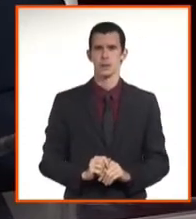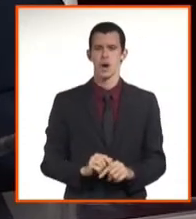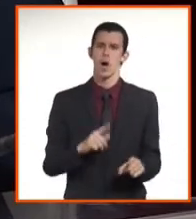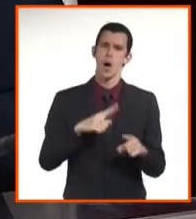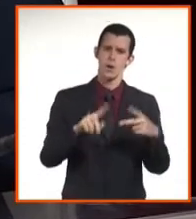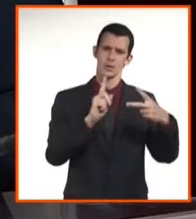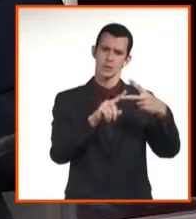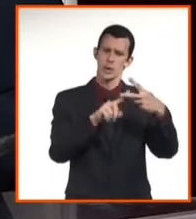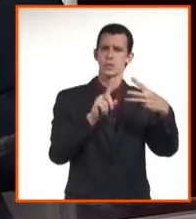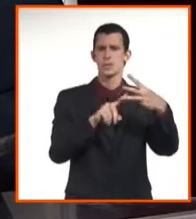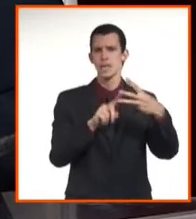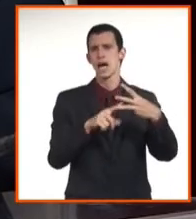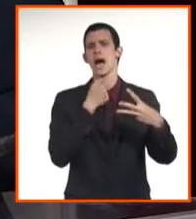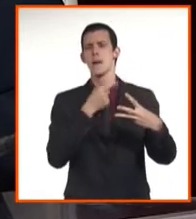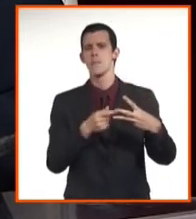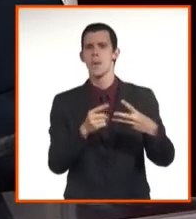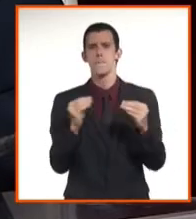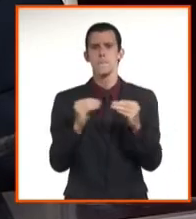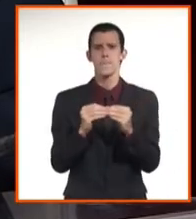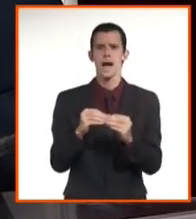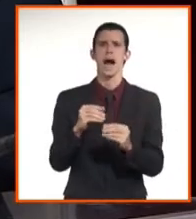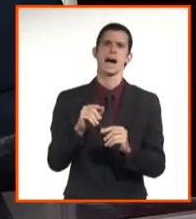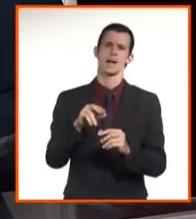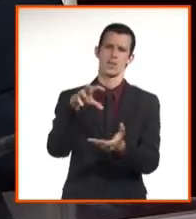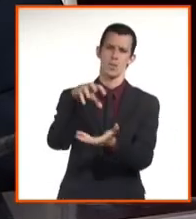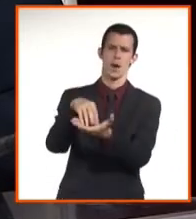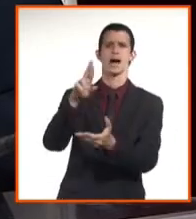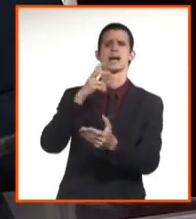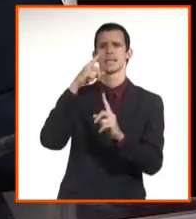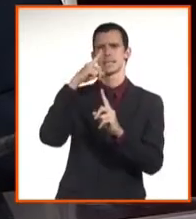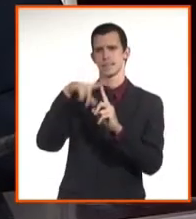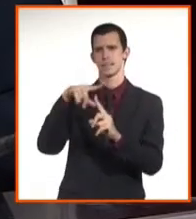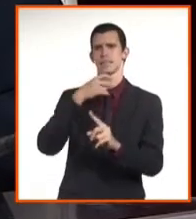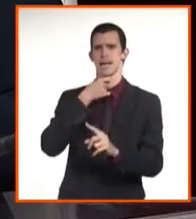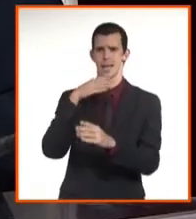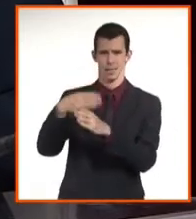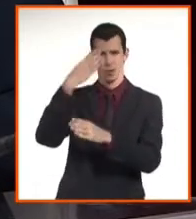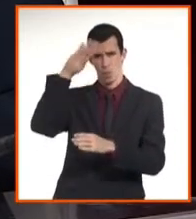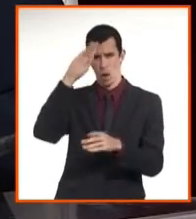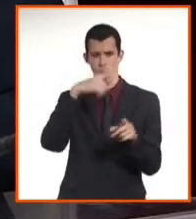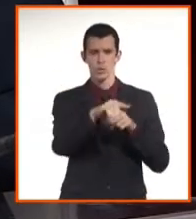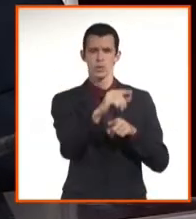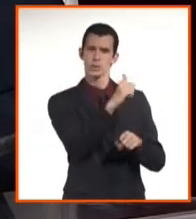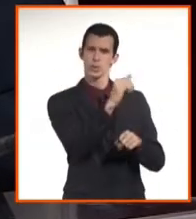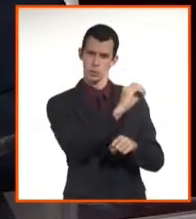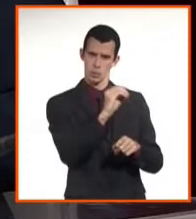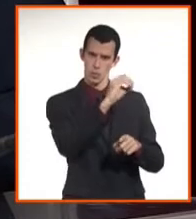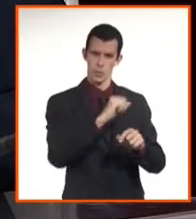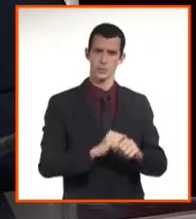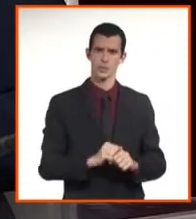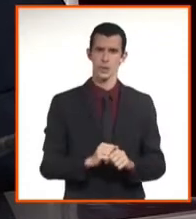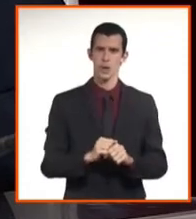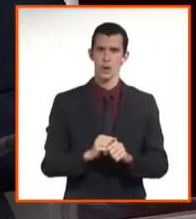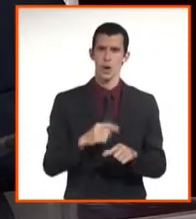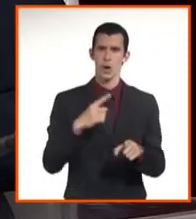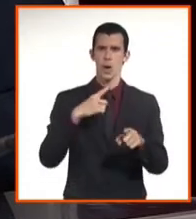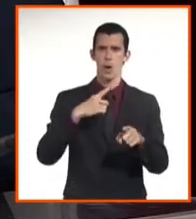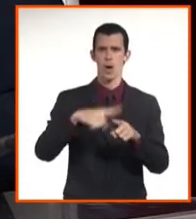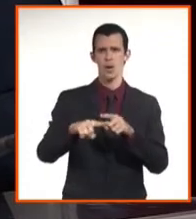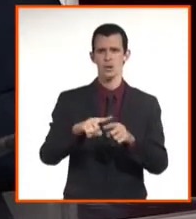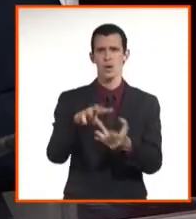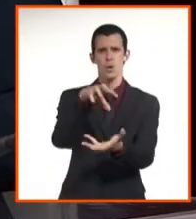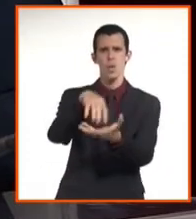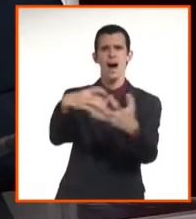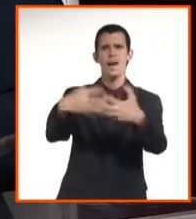Renté, mantenimientos a 10 de octubre, mantenimientos a Habana, a las máquinas de Ernesto Guevara y la